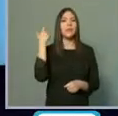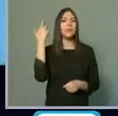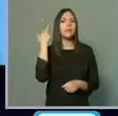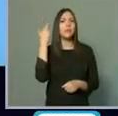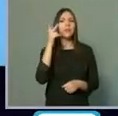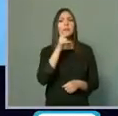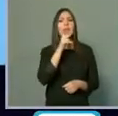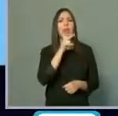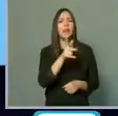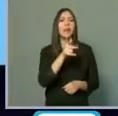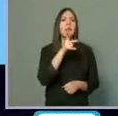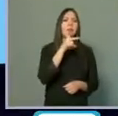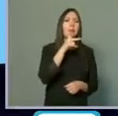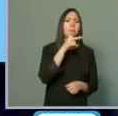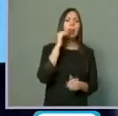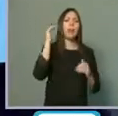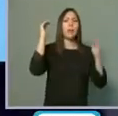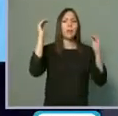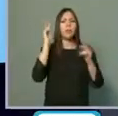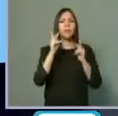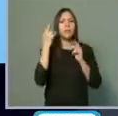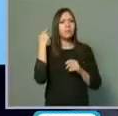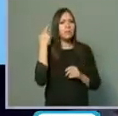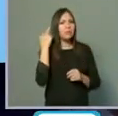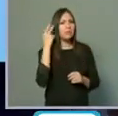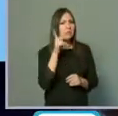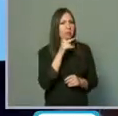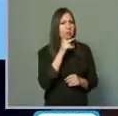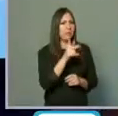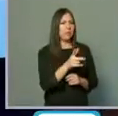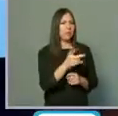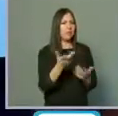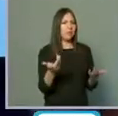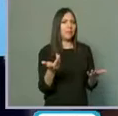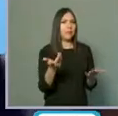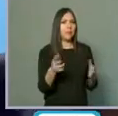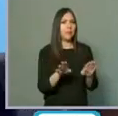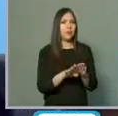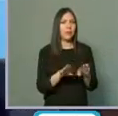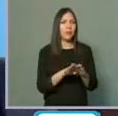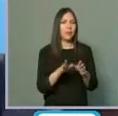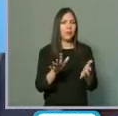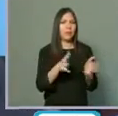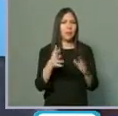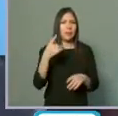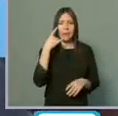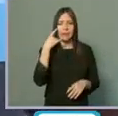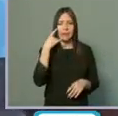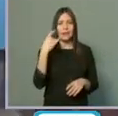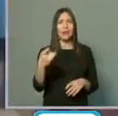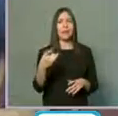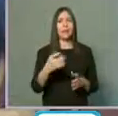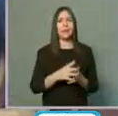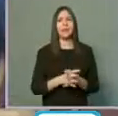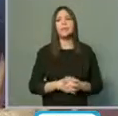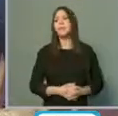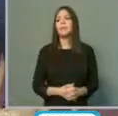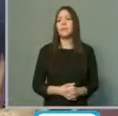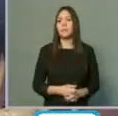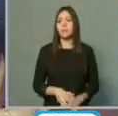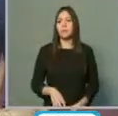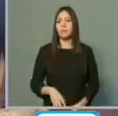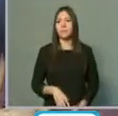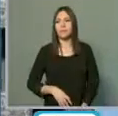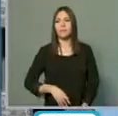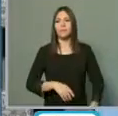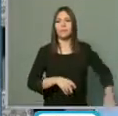los papás, entre los adultos, oyen una palabra ahí medio rara, fastuosa, ¿no? Rimbombante,